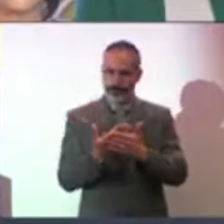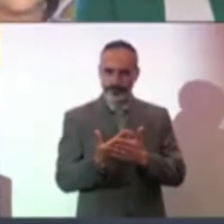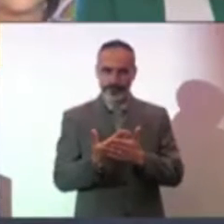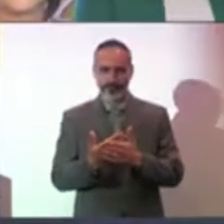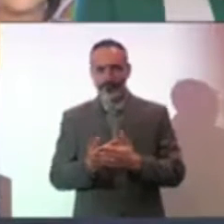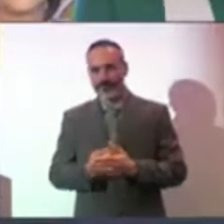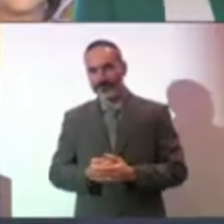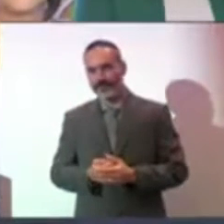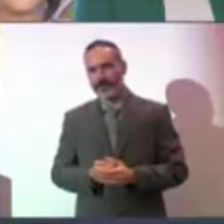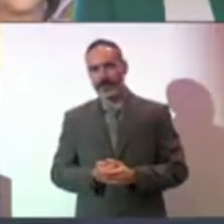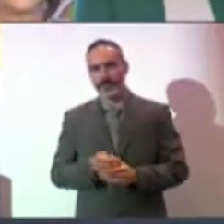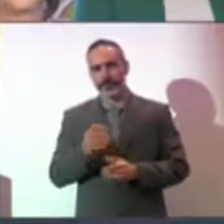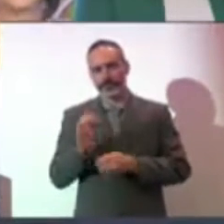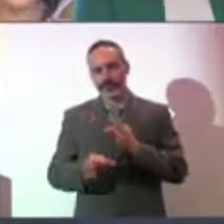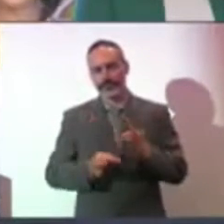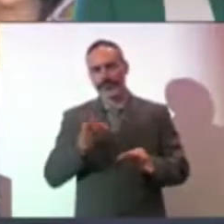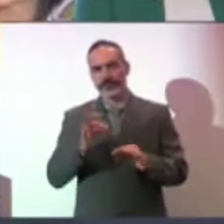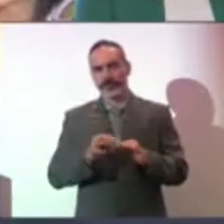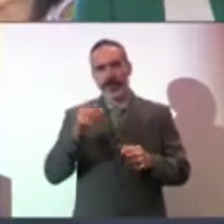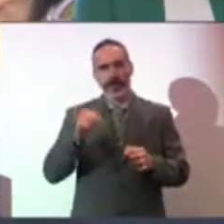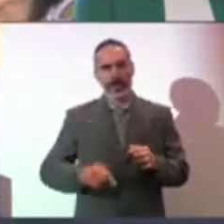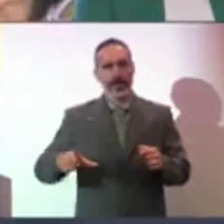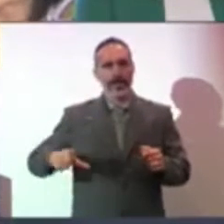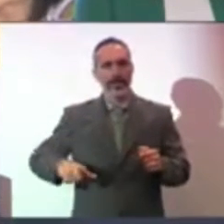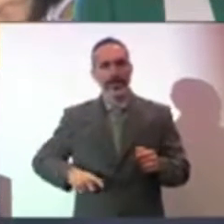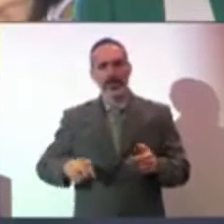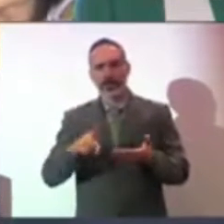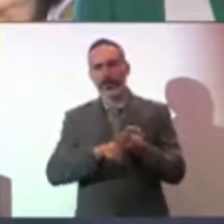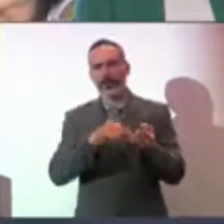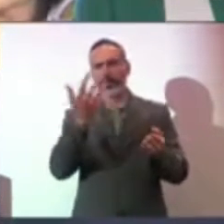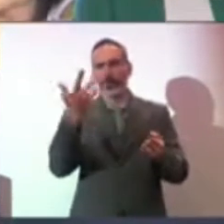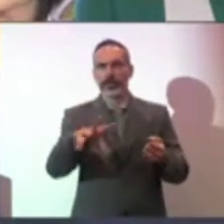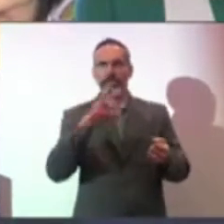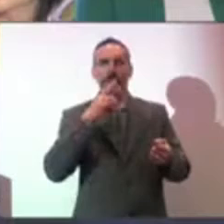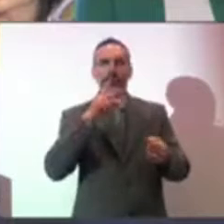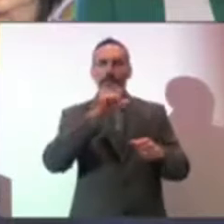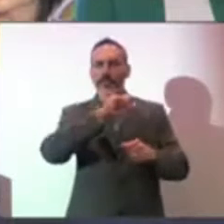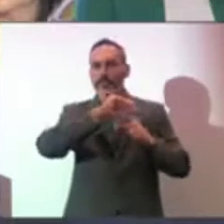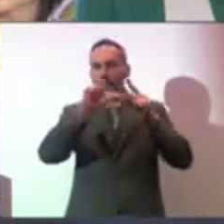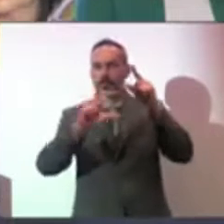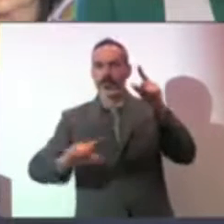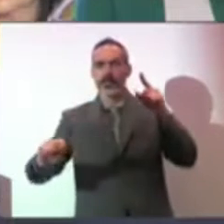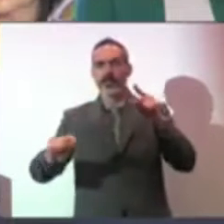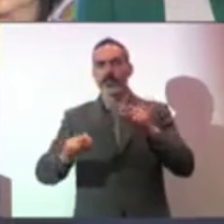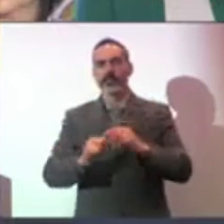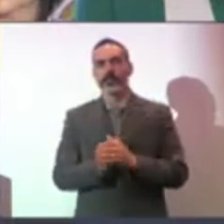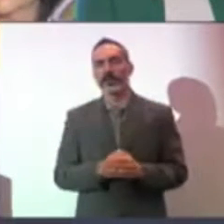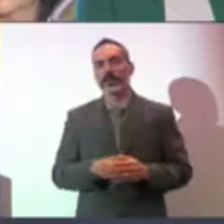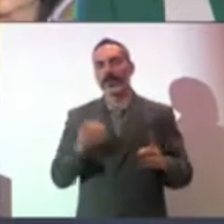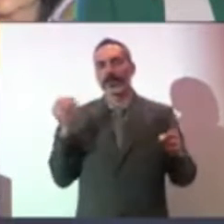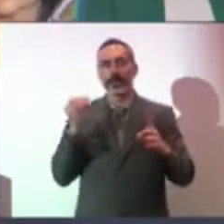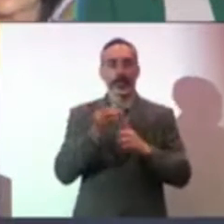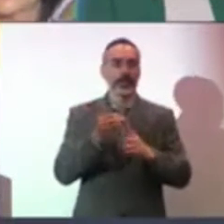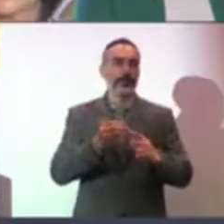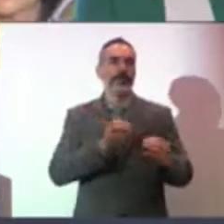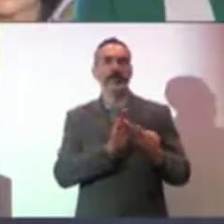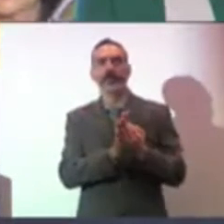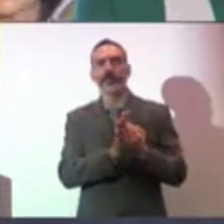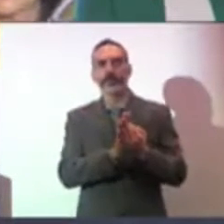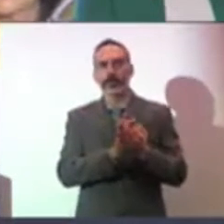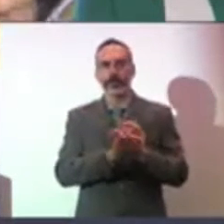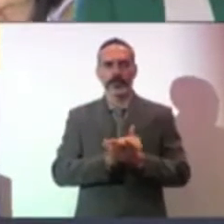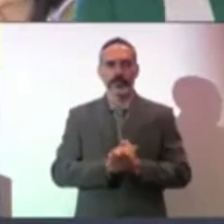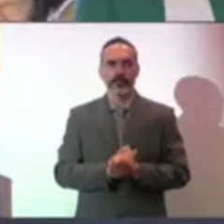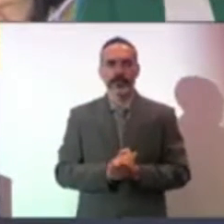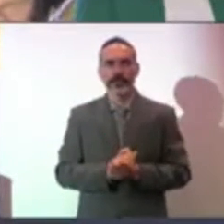encuestadoras ubican a esta gestión dentro de las 10 mejores del país, con retos por enfrentar. En